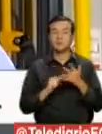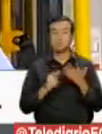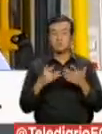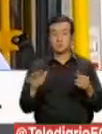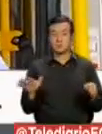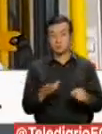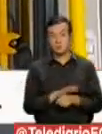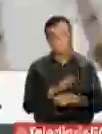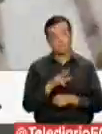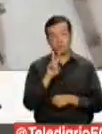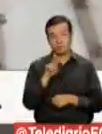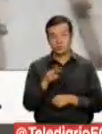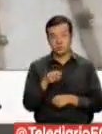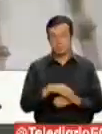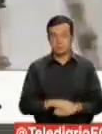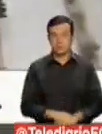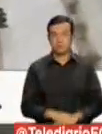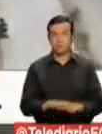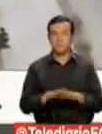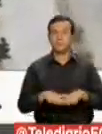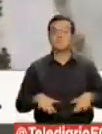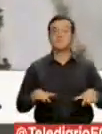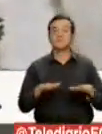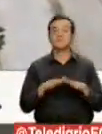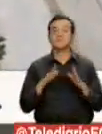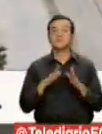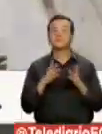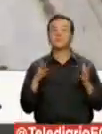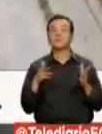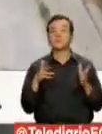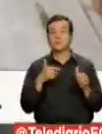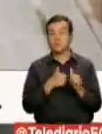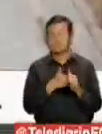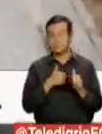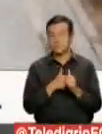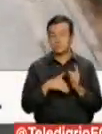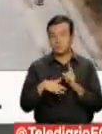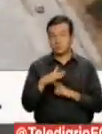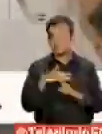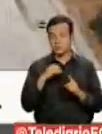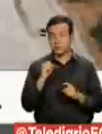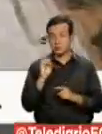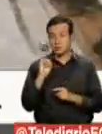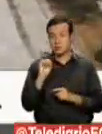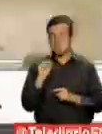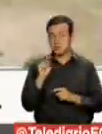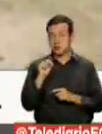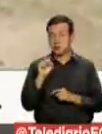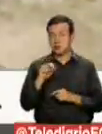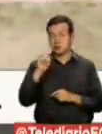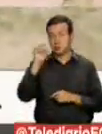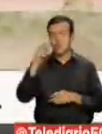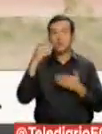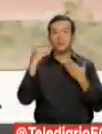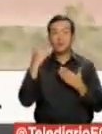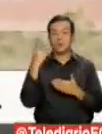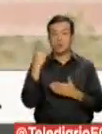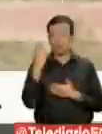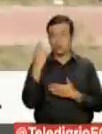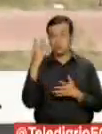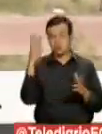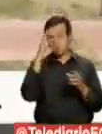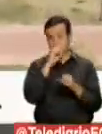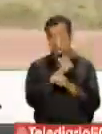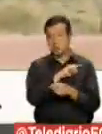en alrededor de 2 meses. La terminal estará ubicada en un terreno aledaño al Parque Samanes en el norte de Guayaquil, que funcionará desde las 11 de la